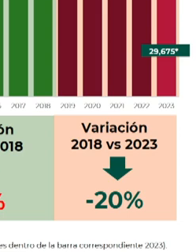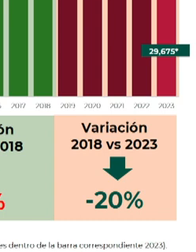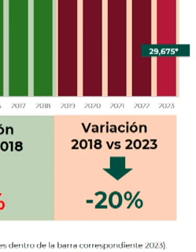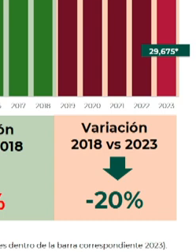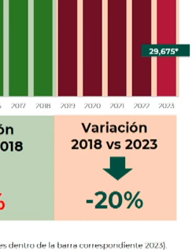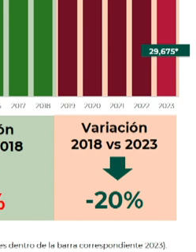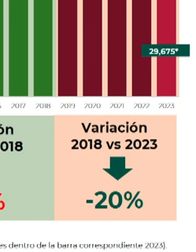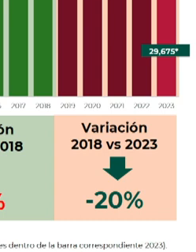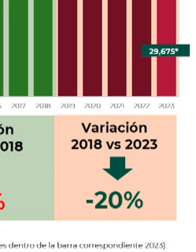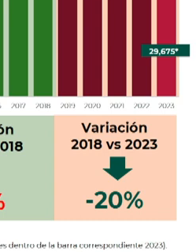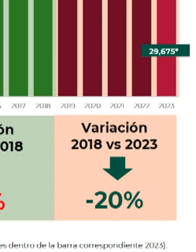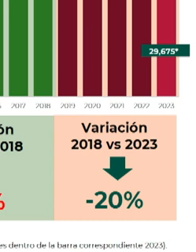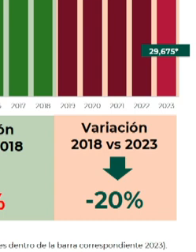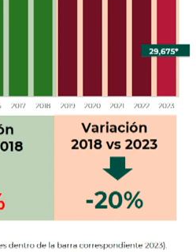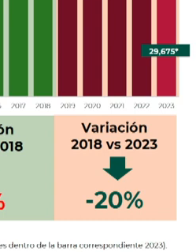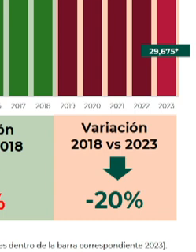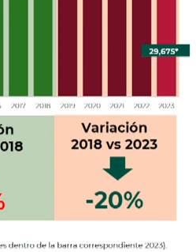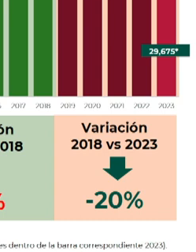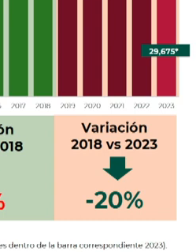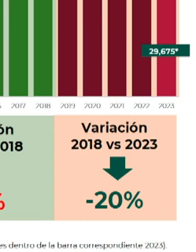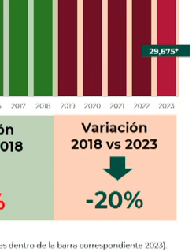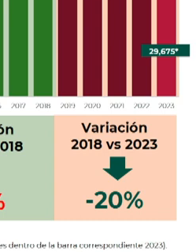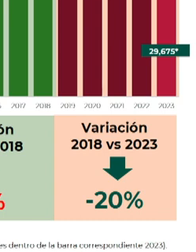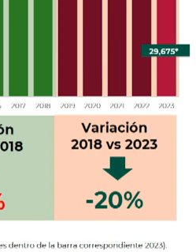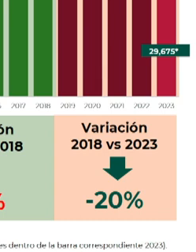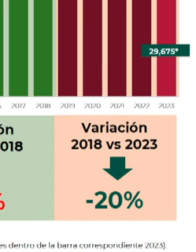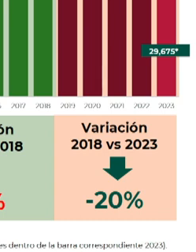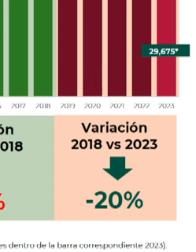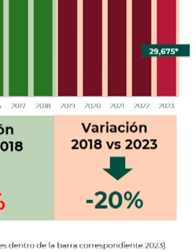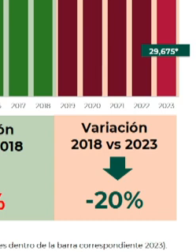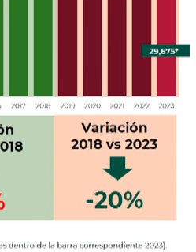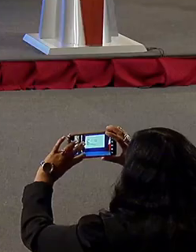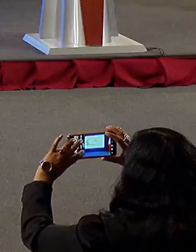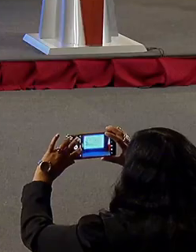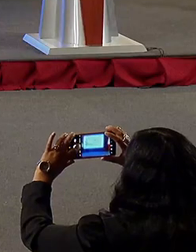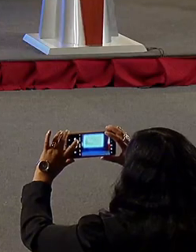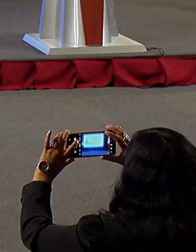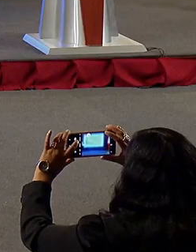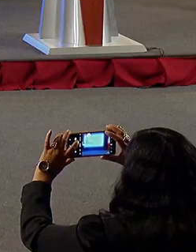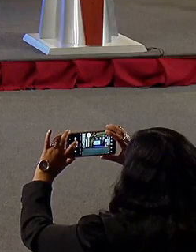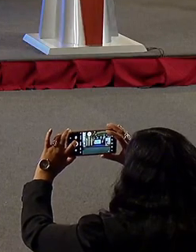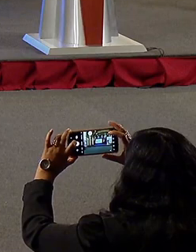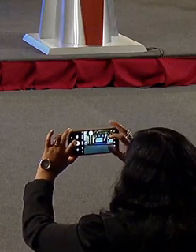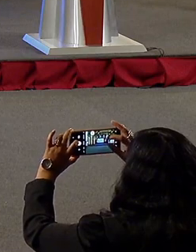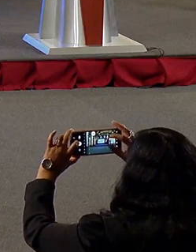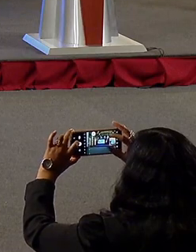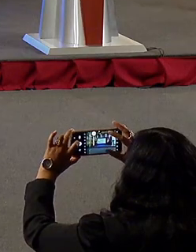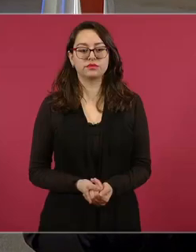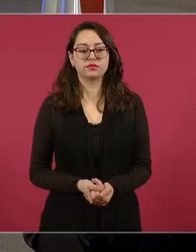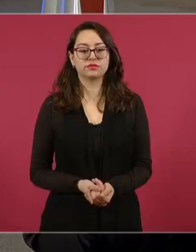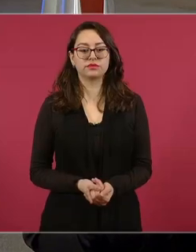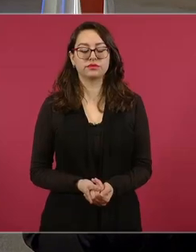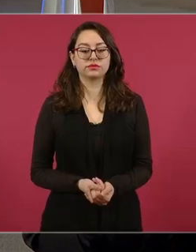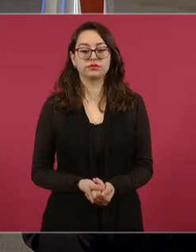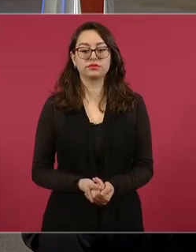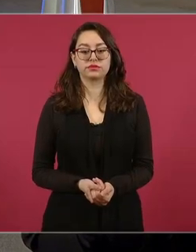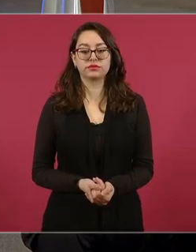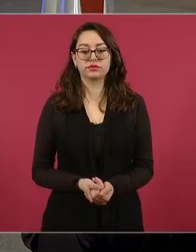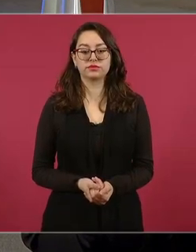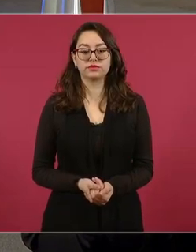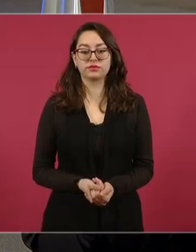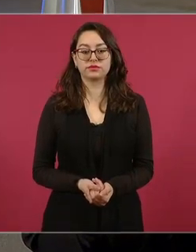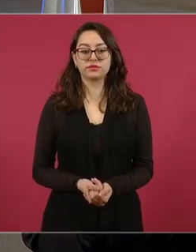por ciento en homicidios dolosos. Adelante. Aquí están los homicidios